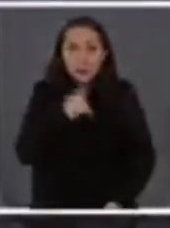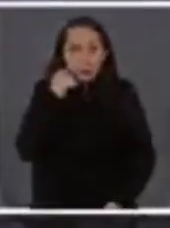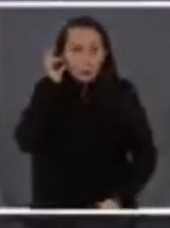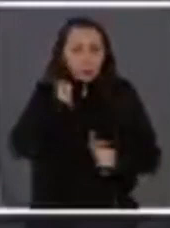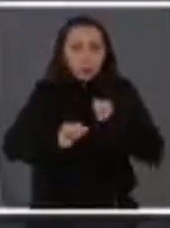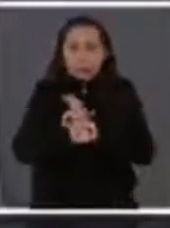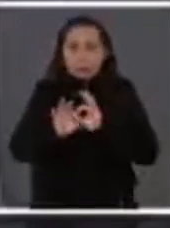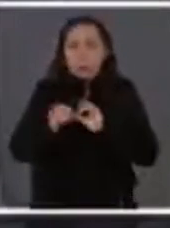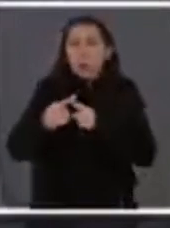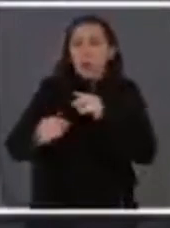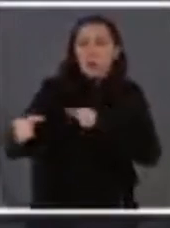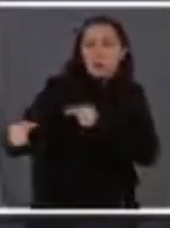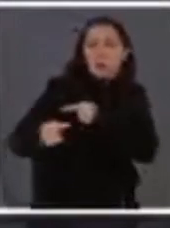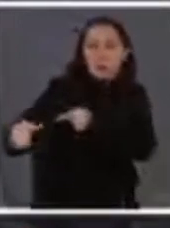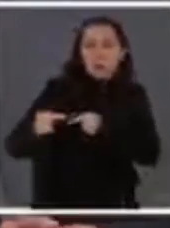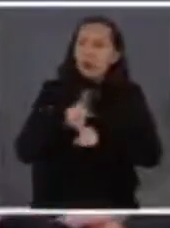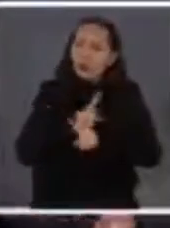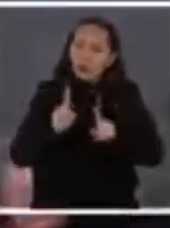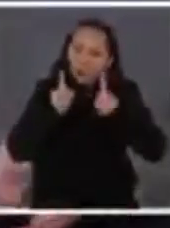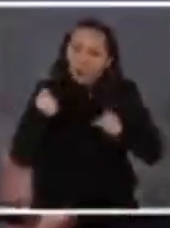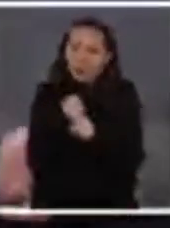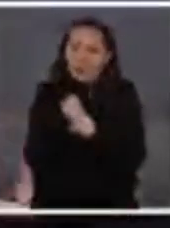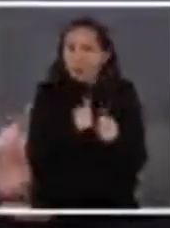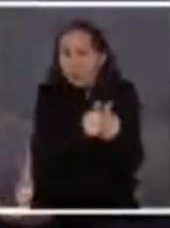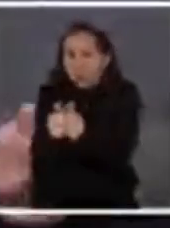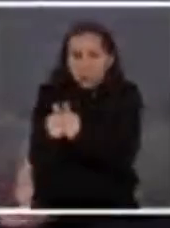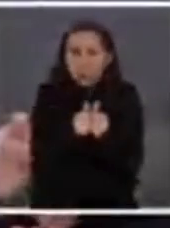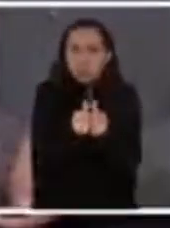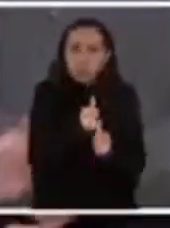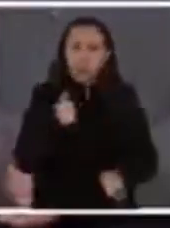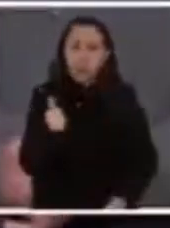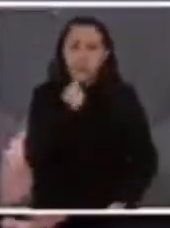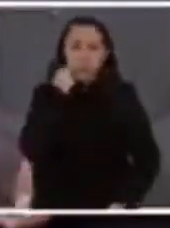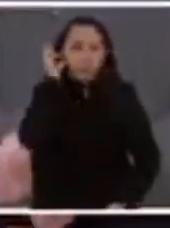tanto ninguna diferencia se justifica y tenemos que trabajar todos y todas unidos.